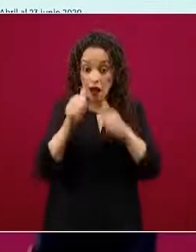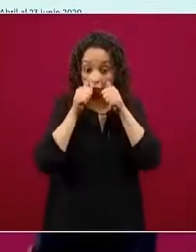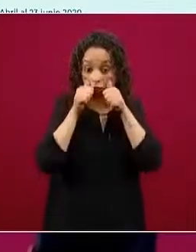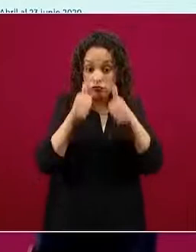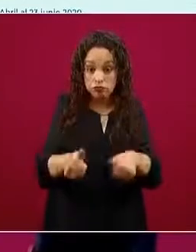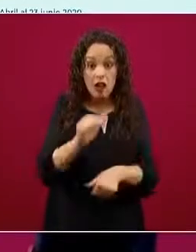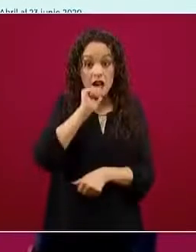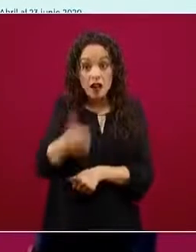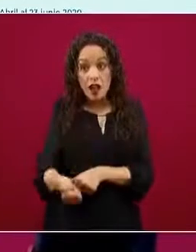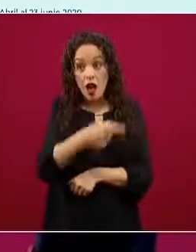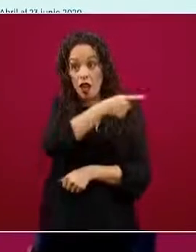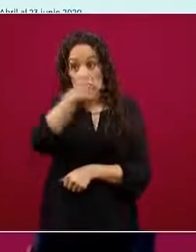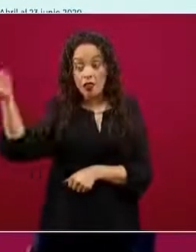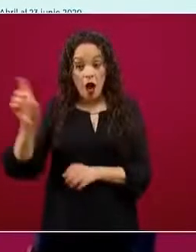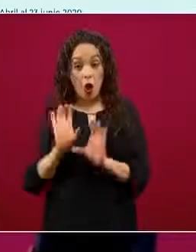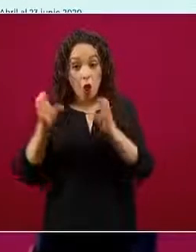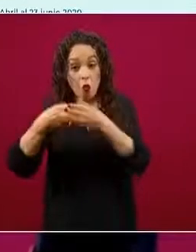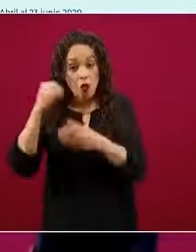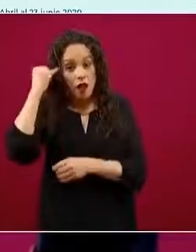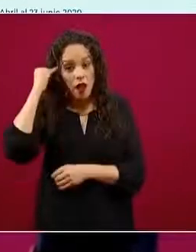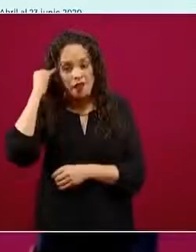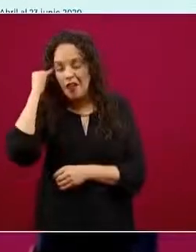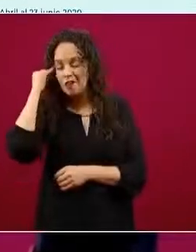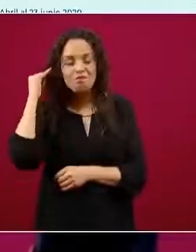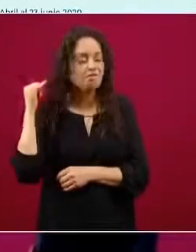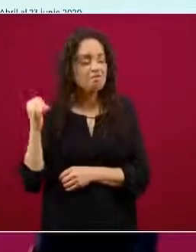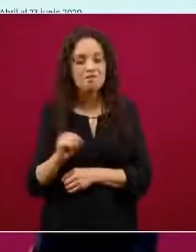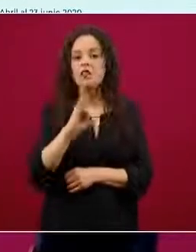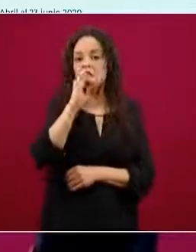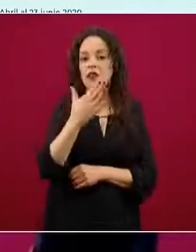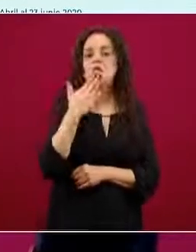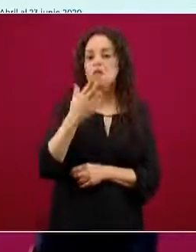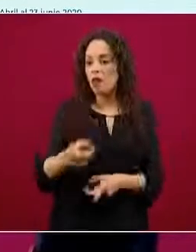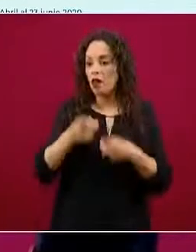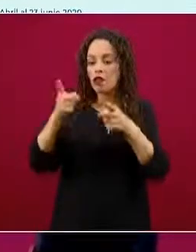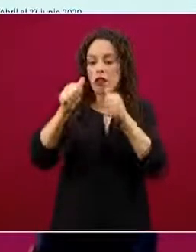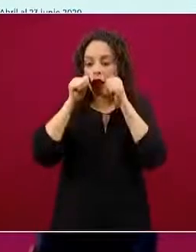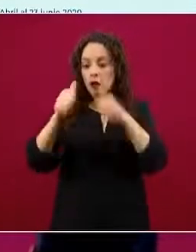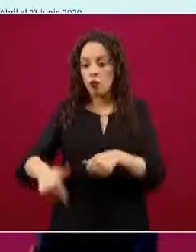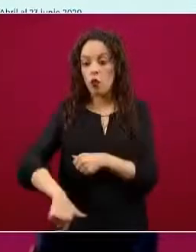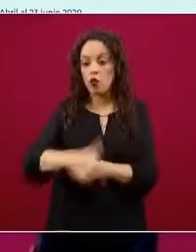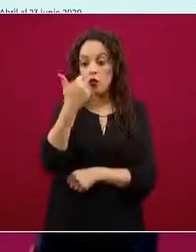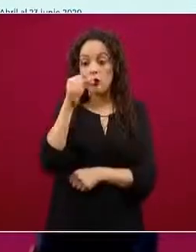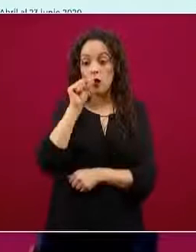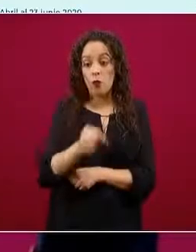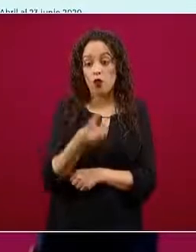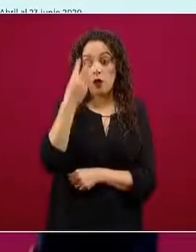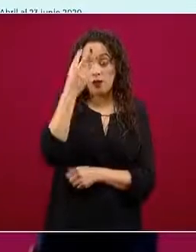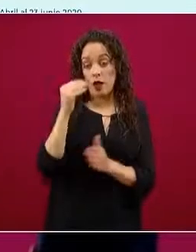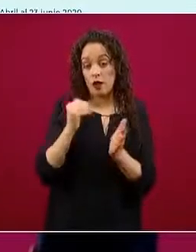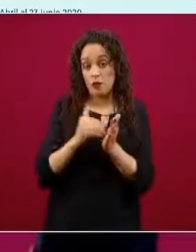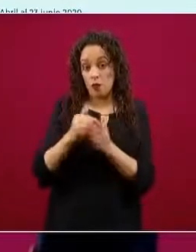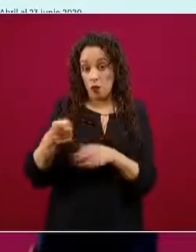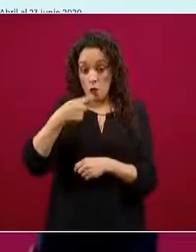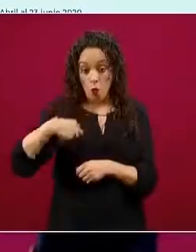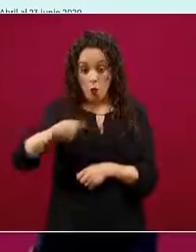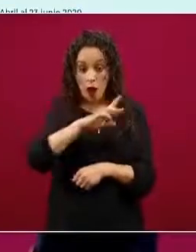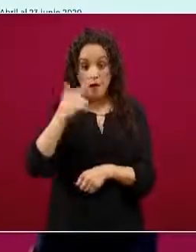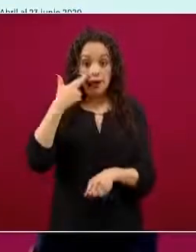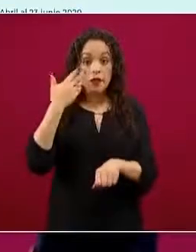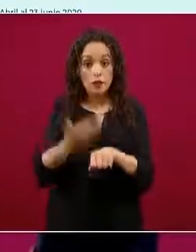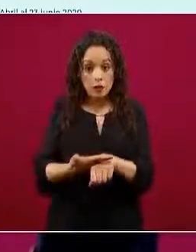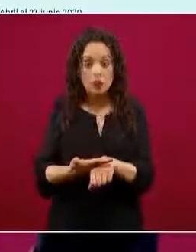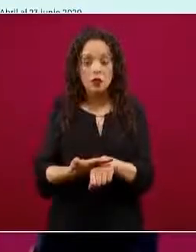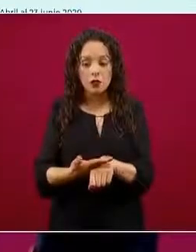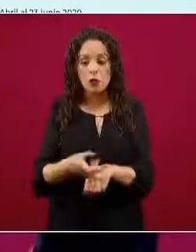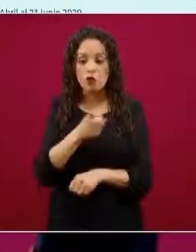indígenas, déjenme decirles que no. Están bastante bien, por lo menos a los 12.3 millones que nosotros nos toca como responsabilidad, hemos